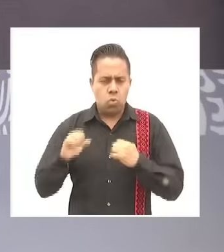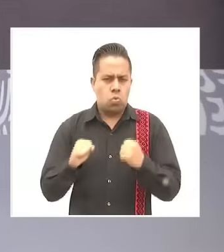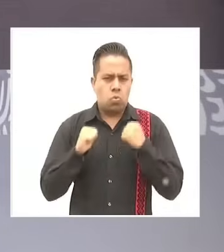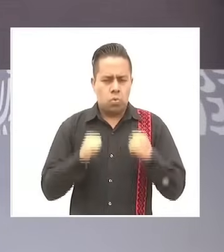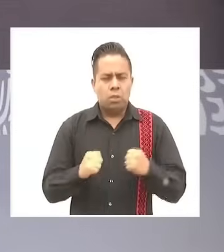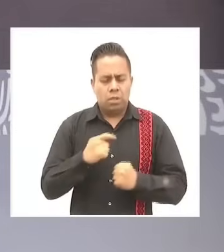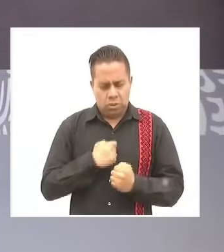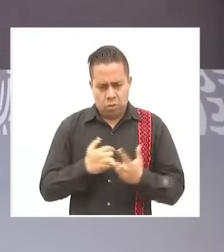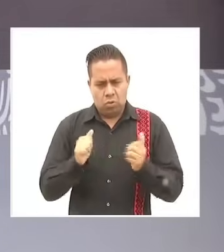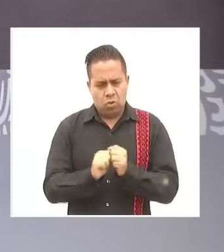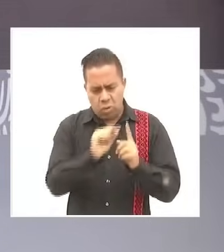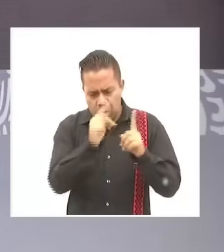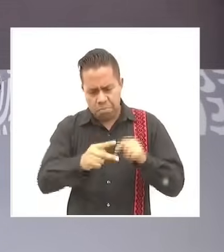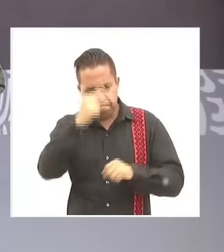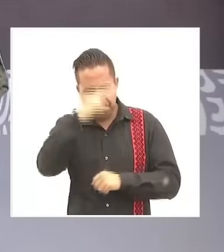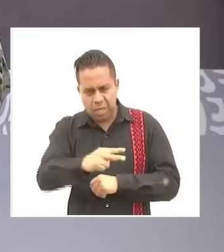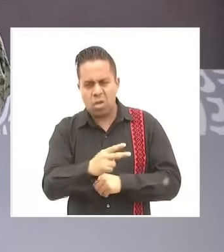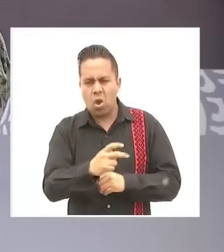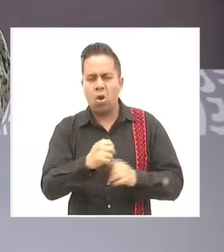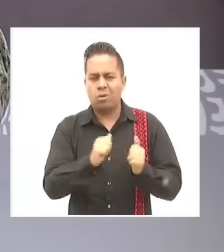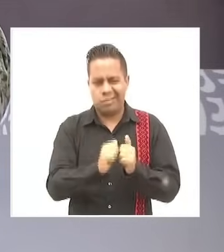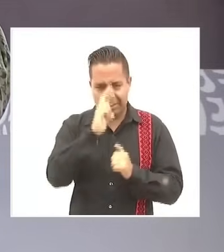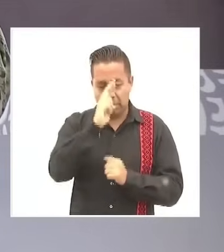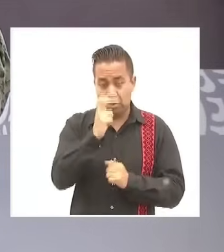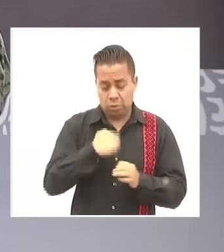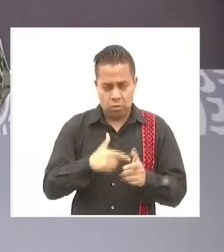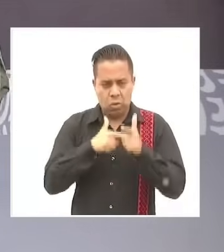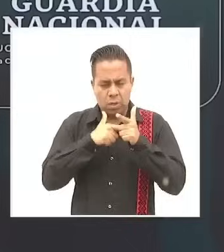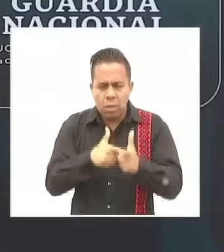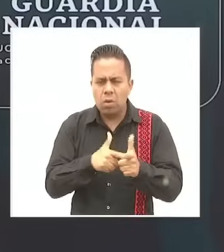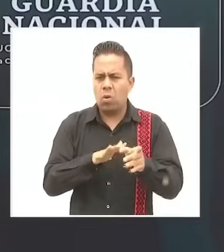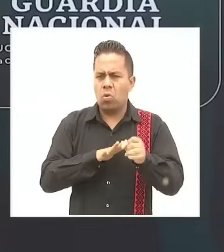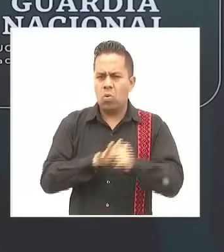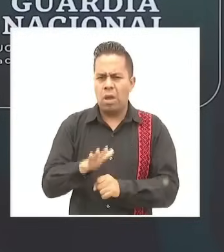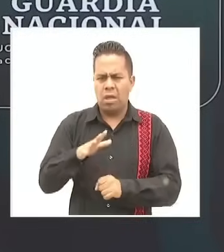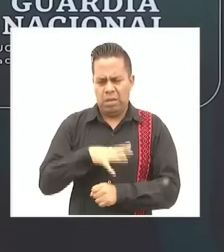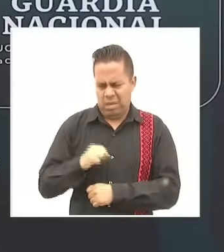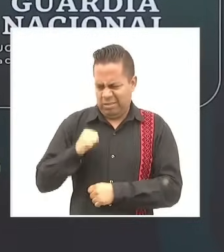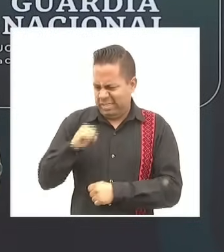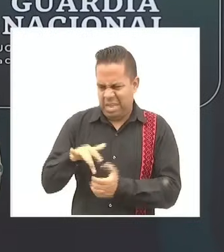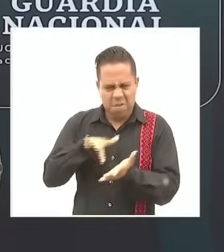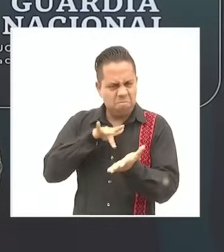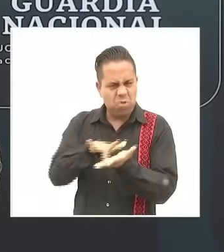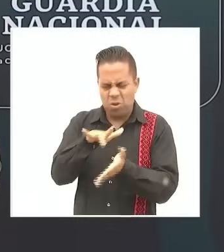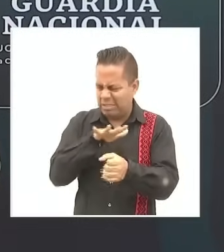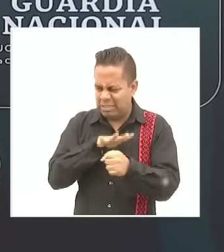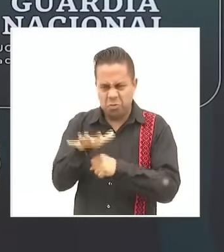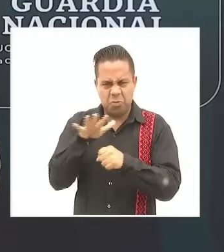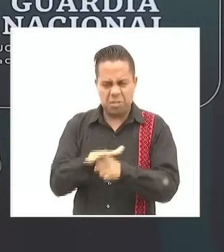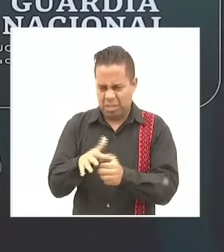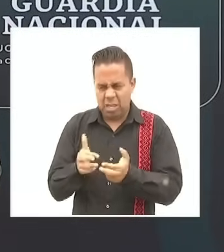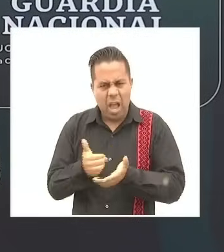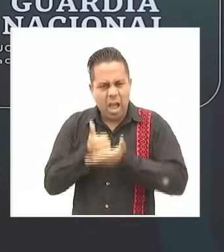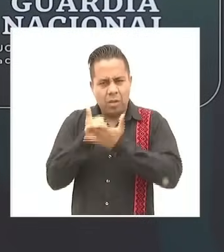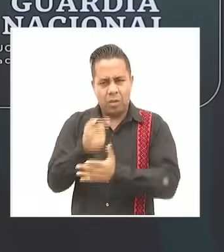que tenemos con la patria. Por ello, seguiremos proporcionando todos los apoyos necesarios para que la